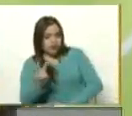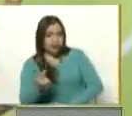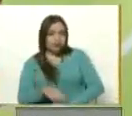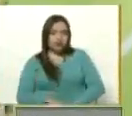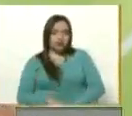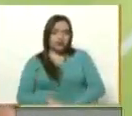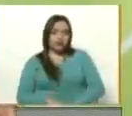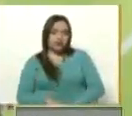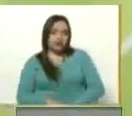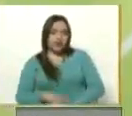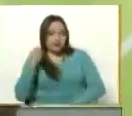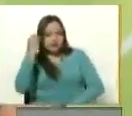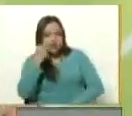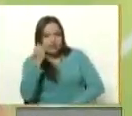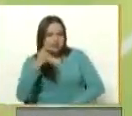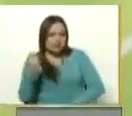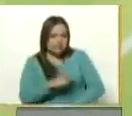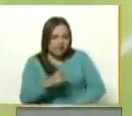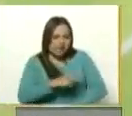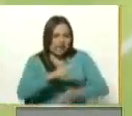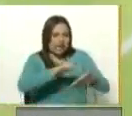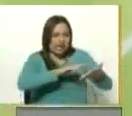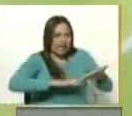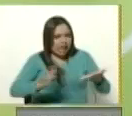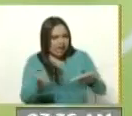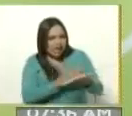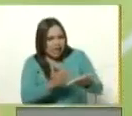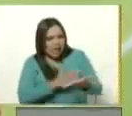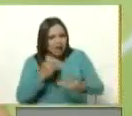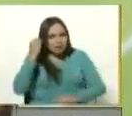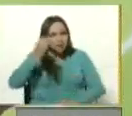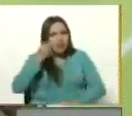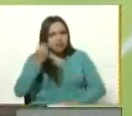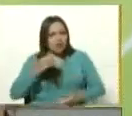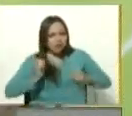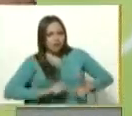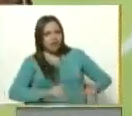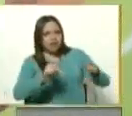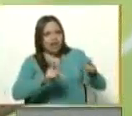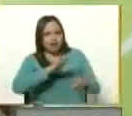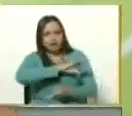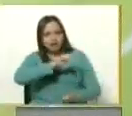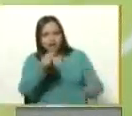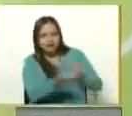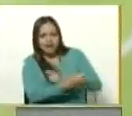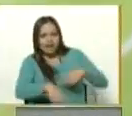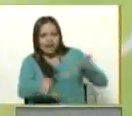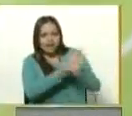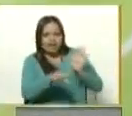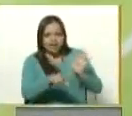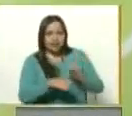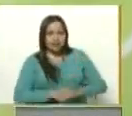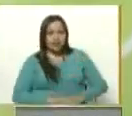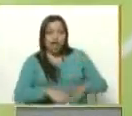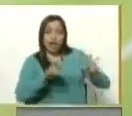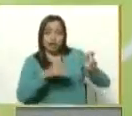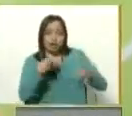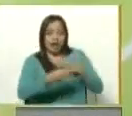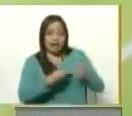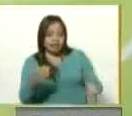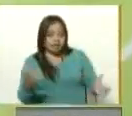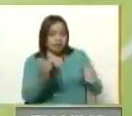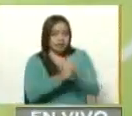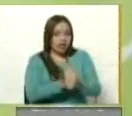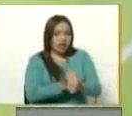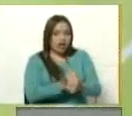es necesario que se lea, que se estudie la posibilidad de modificar y crear una nueva ley que tome en cuenta a los comunicadores populares, porque